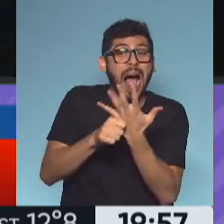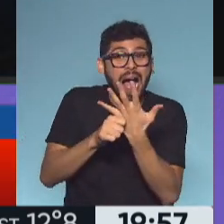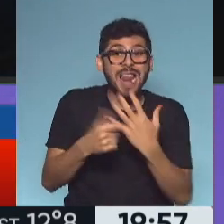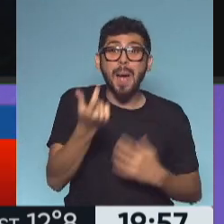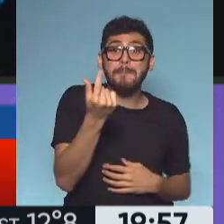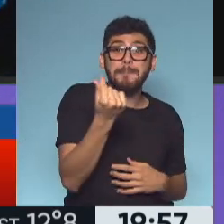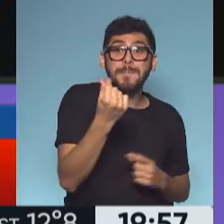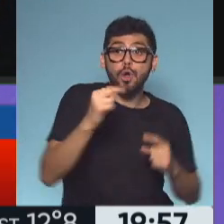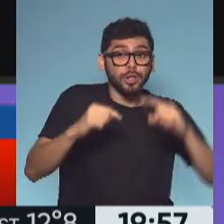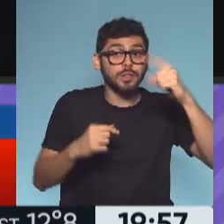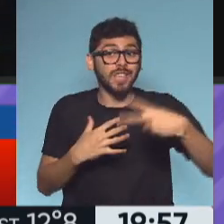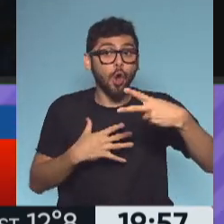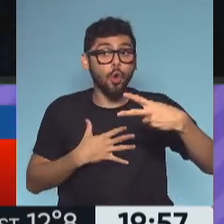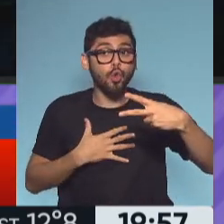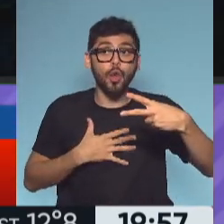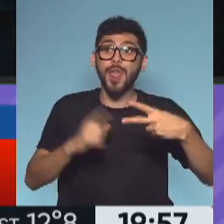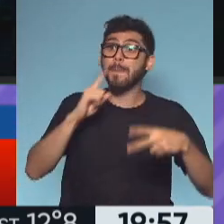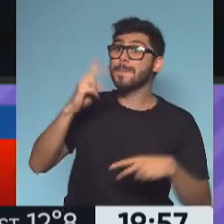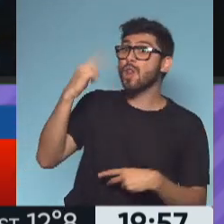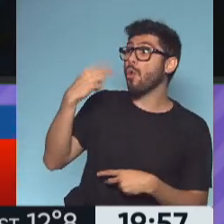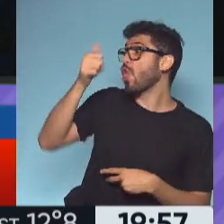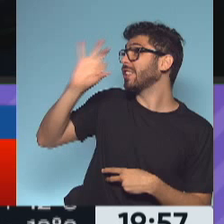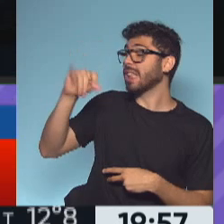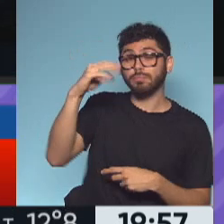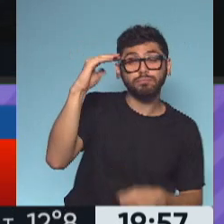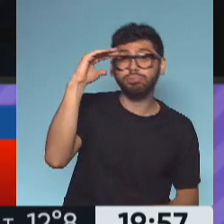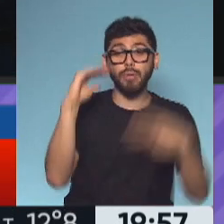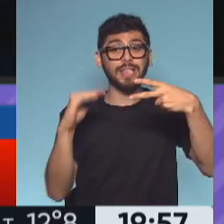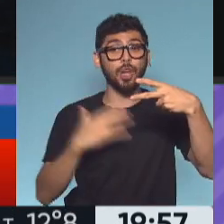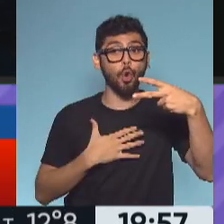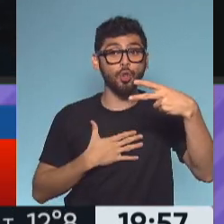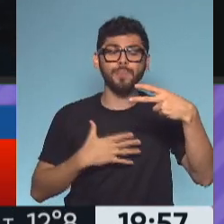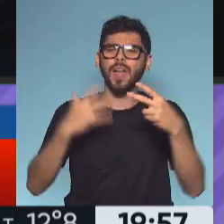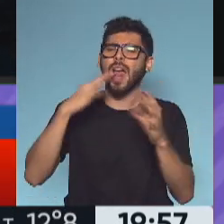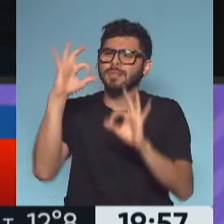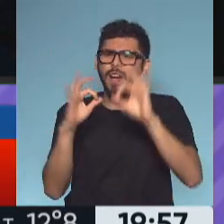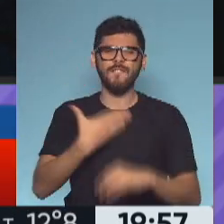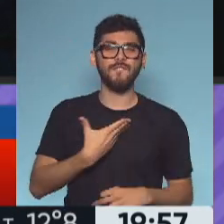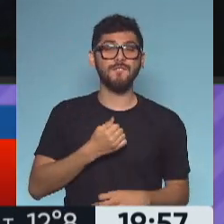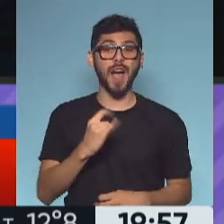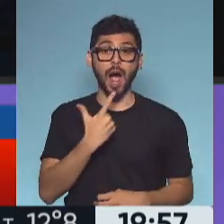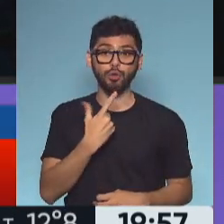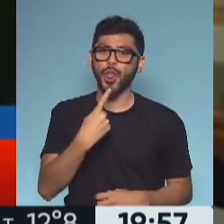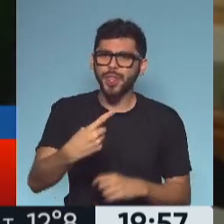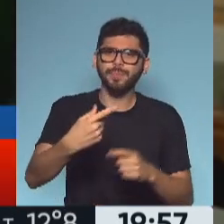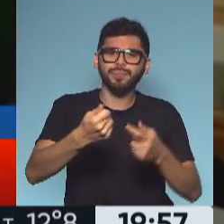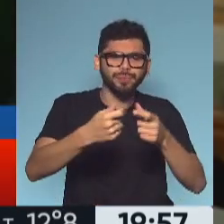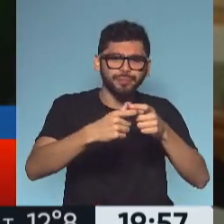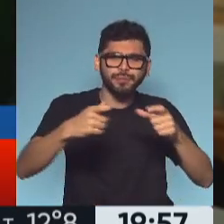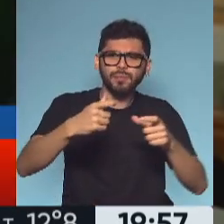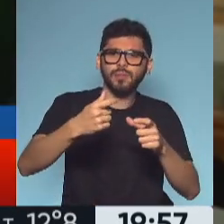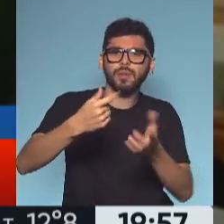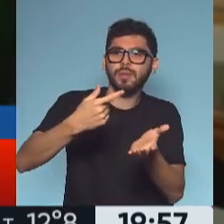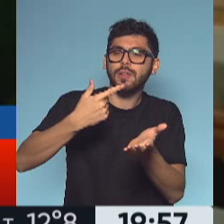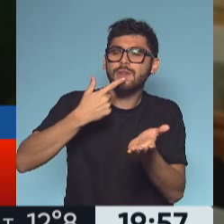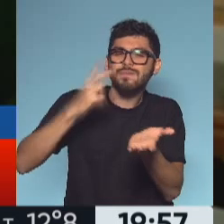desde 1960. Mirá vos. Todos los índices FAO demuestran que hay un aumento en el precio de los commodities y de los